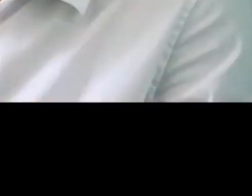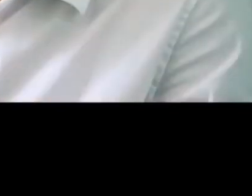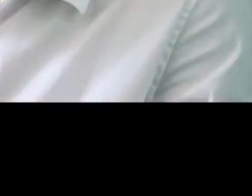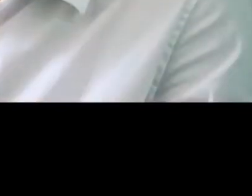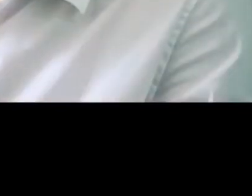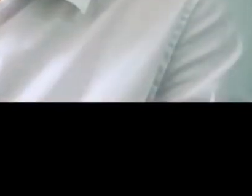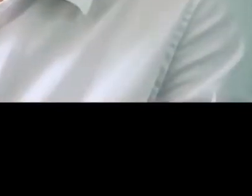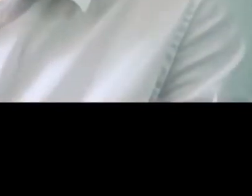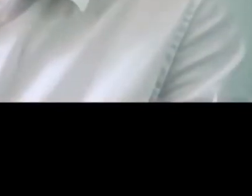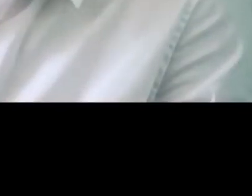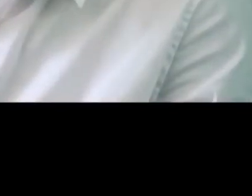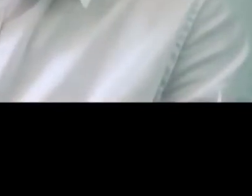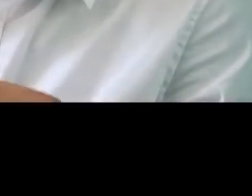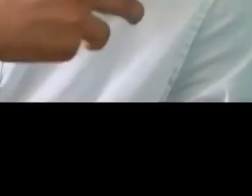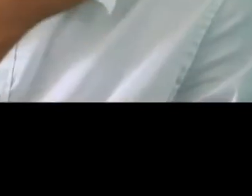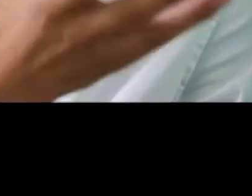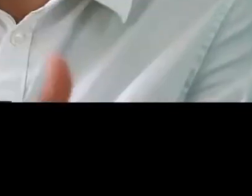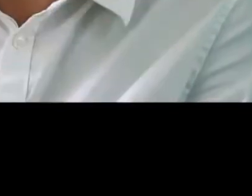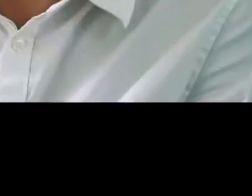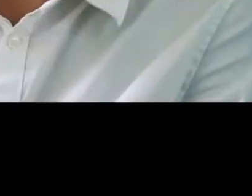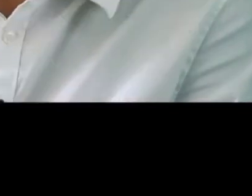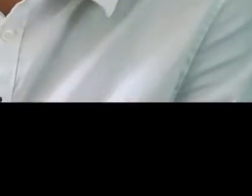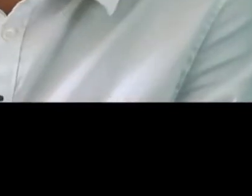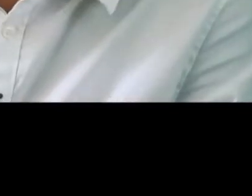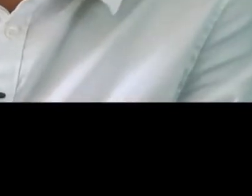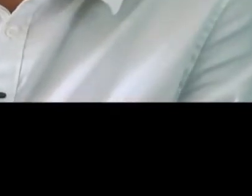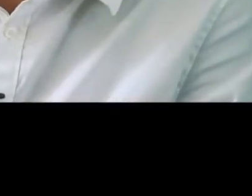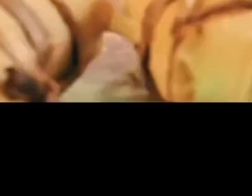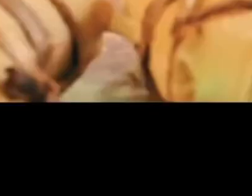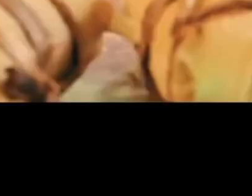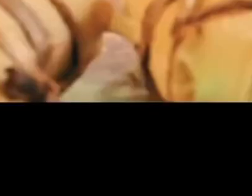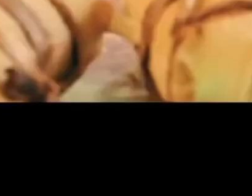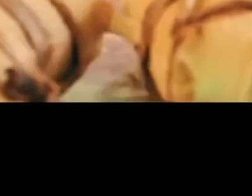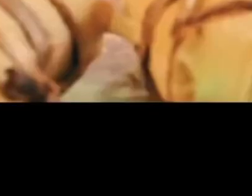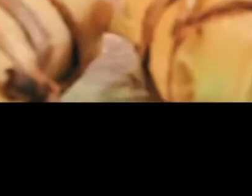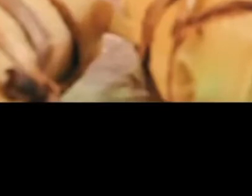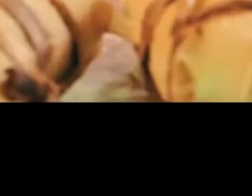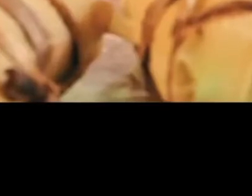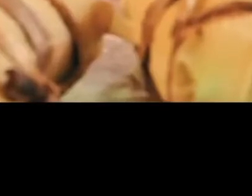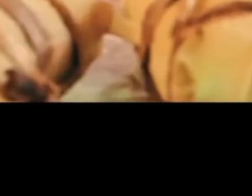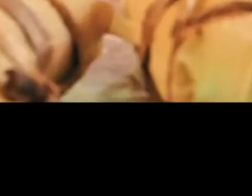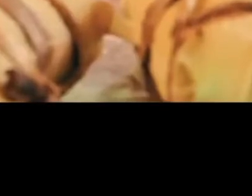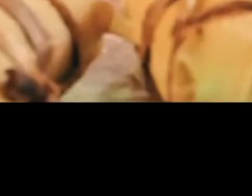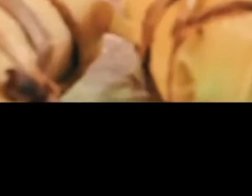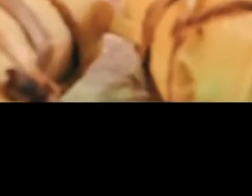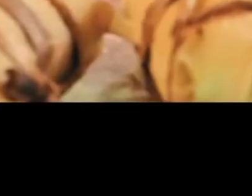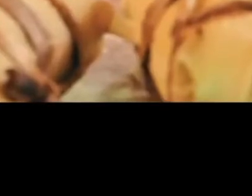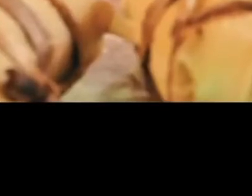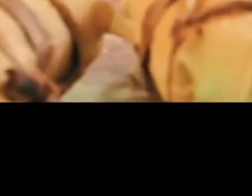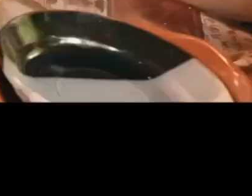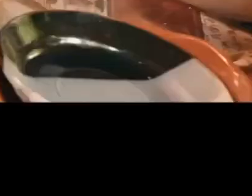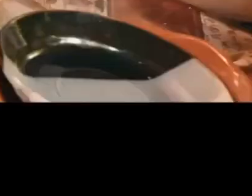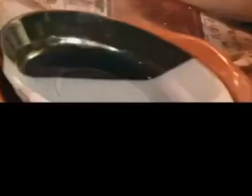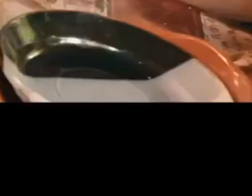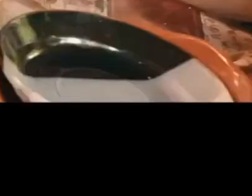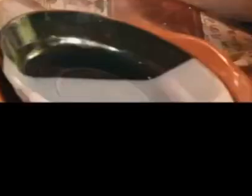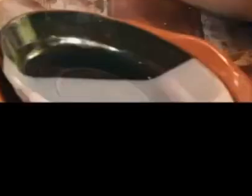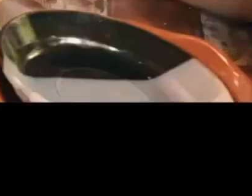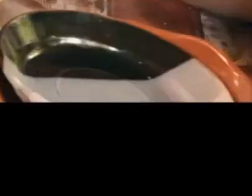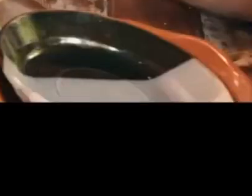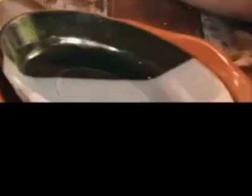Pero también tenemos platos que vamos a ir a la cuestión de que es la cultura del maíz. Esteli produce montuca, que es un plato